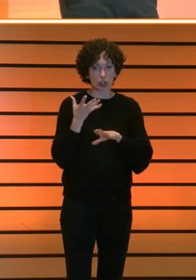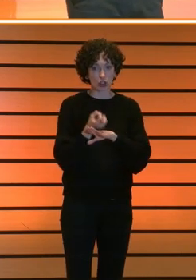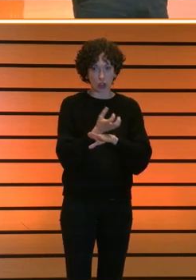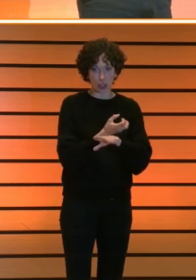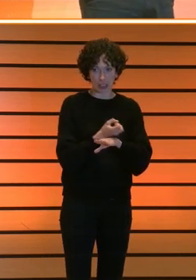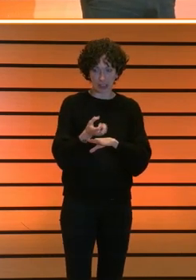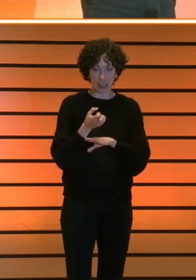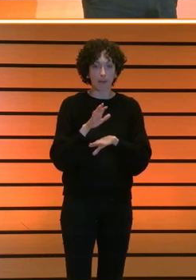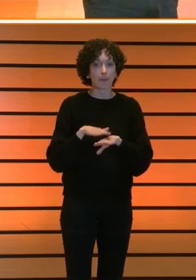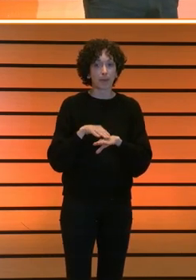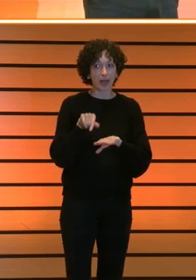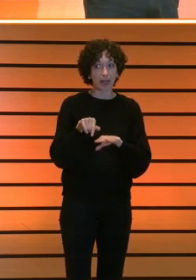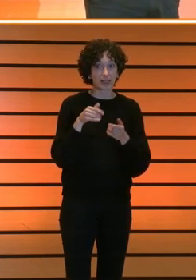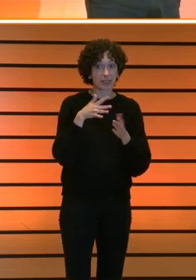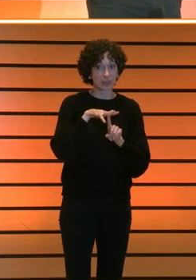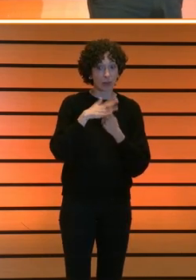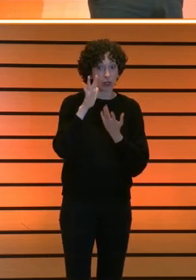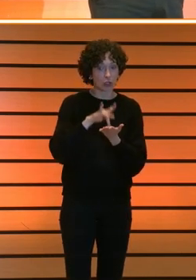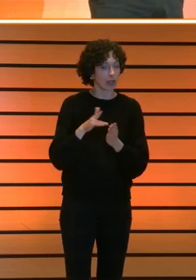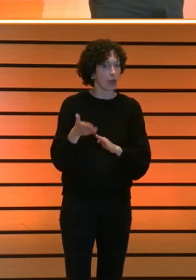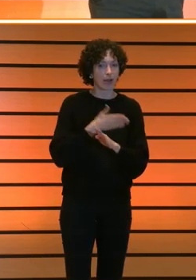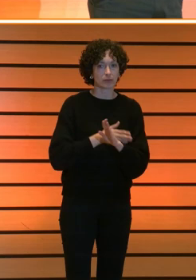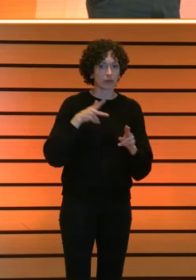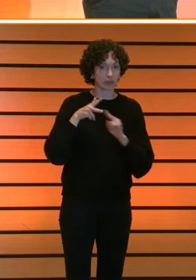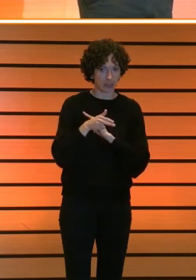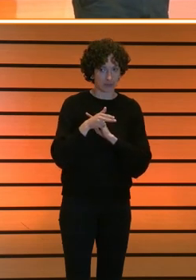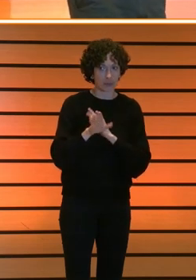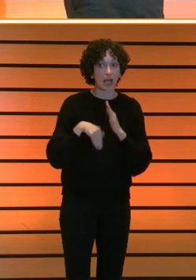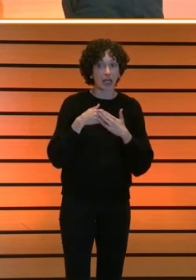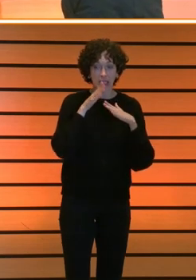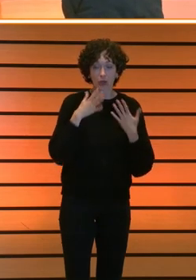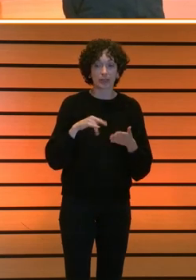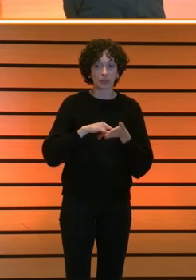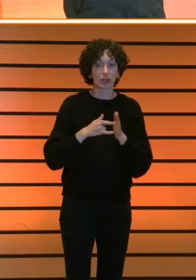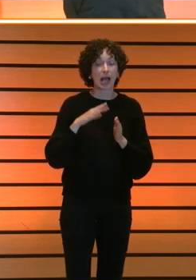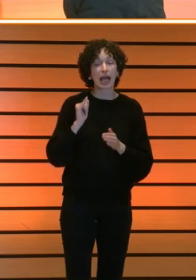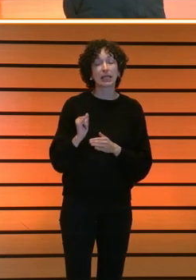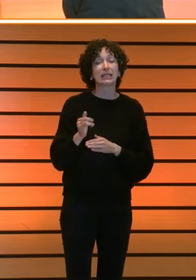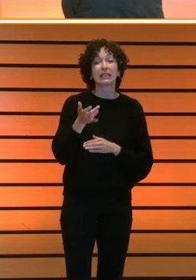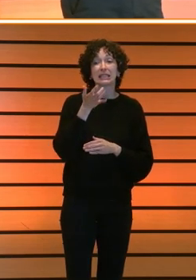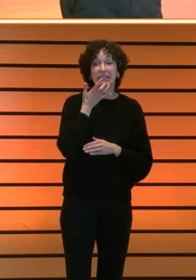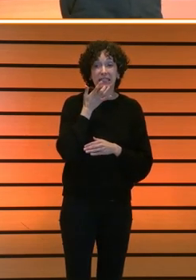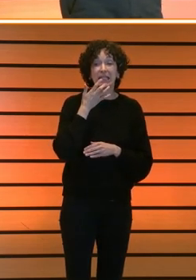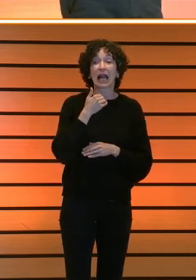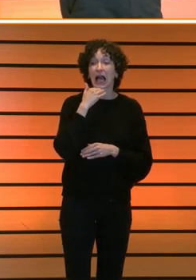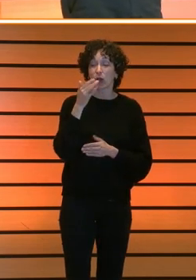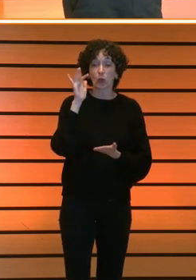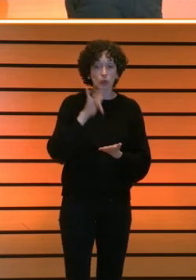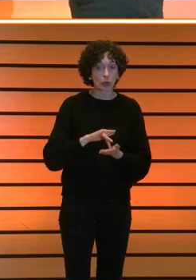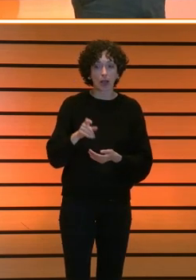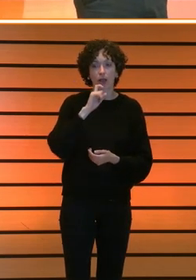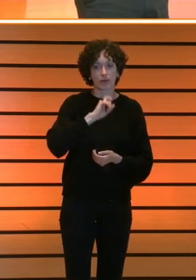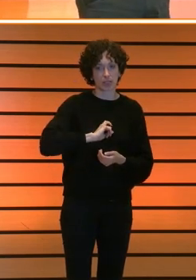evitar que los eventos sucedan o sea hasta ahora todo lo que teníamos de tecnología era para avisarnos que había sucedido